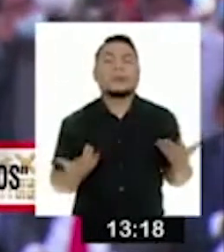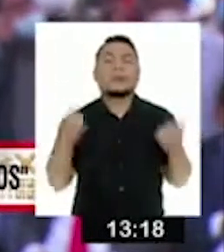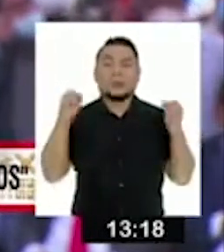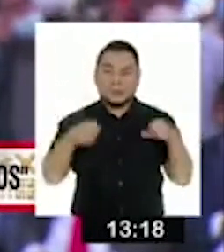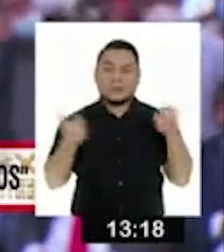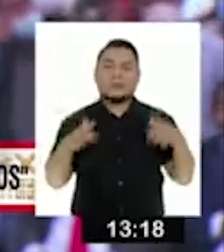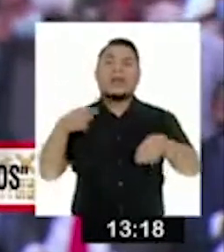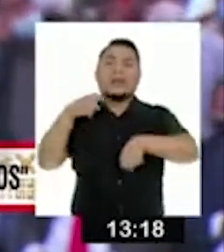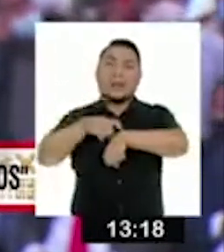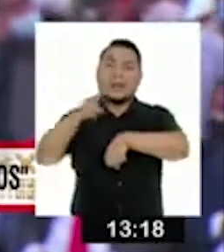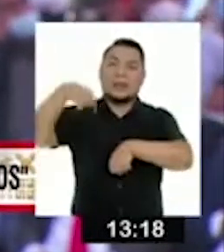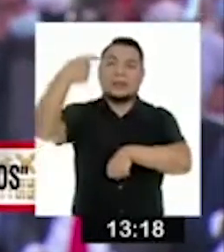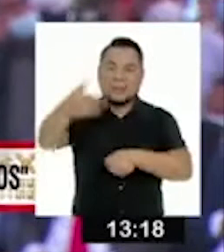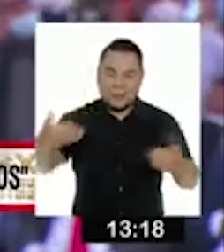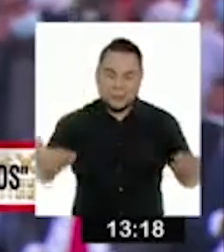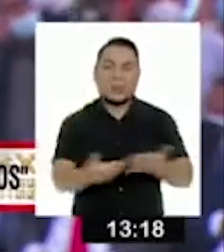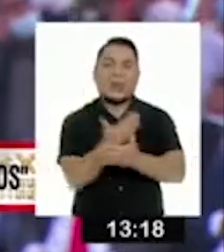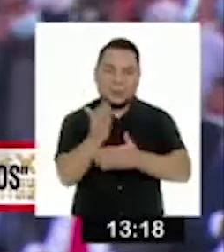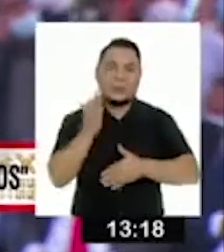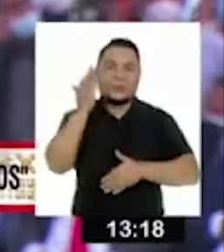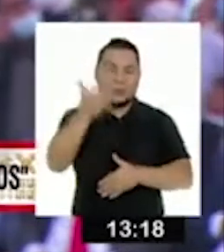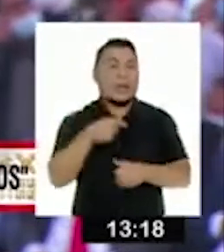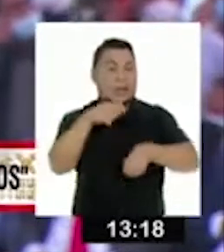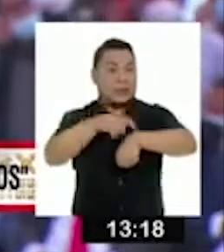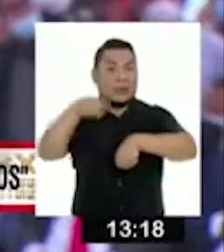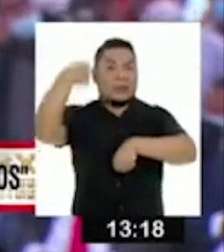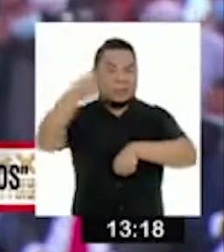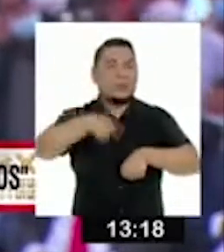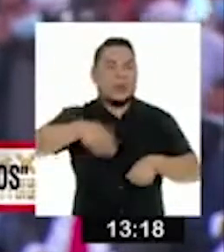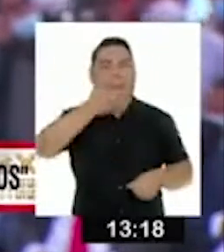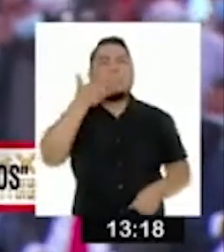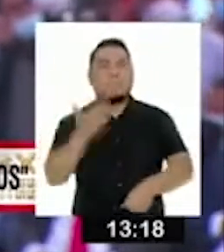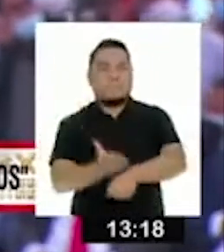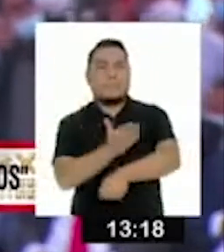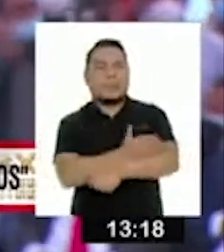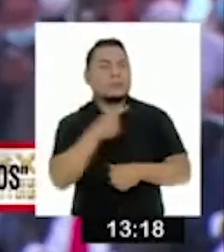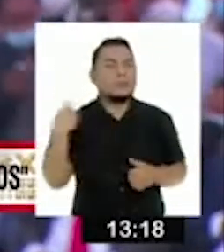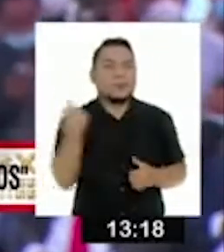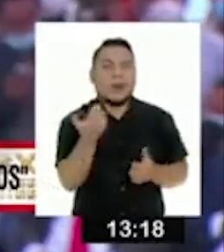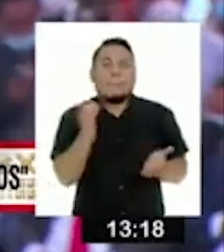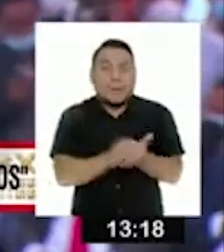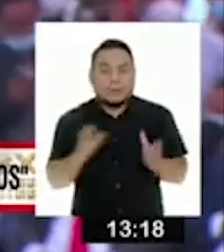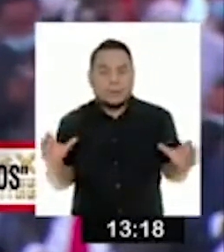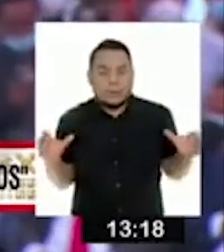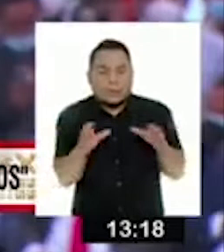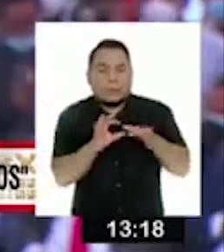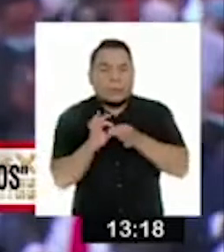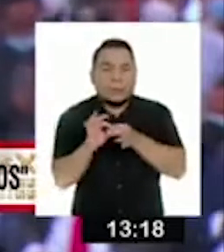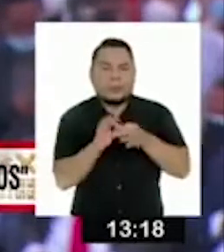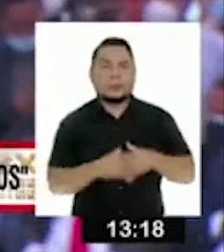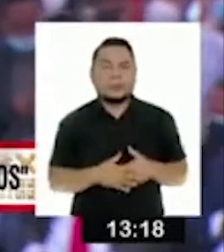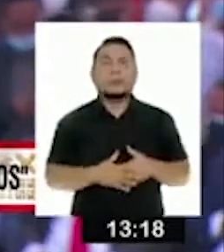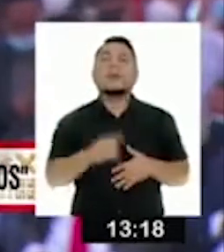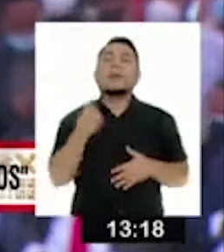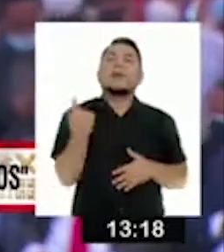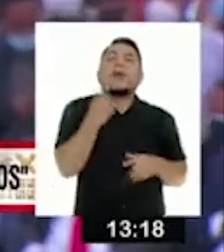Se vienen tiempos nuevos, tiempos mejores, y estamos cada día más unidos.